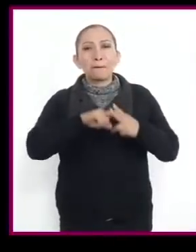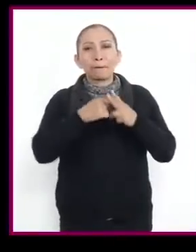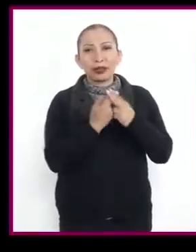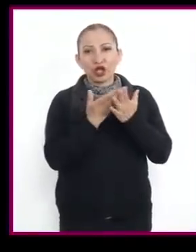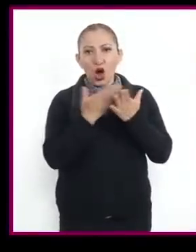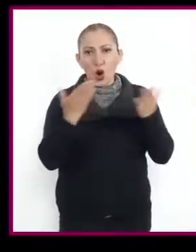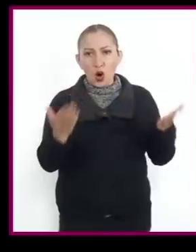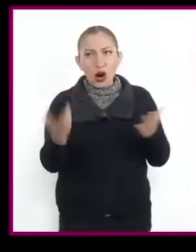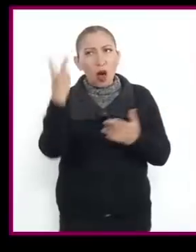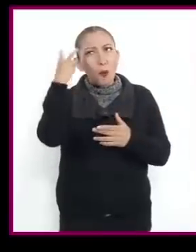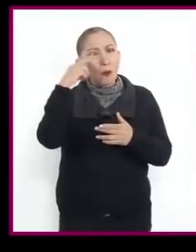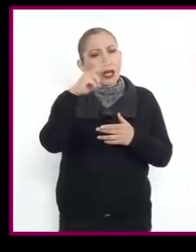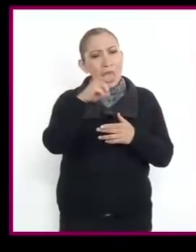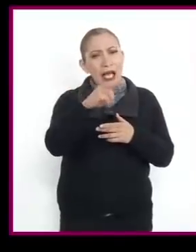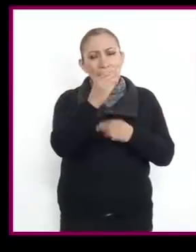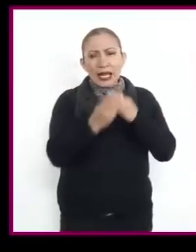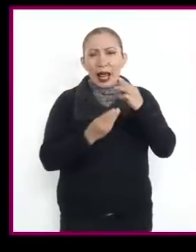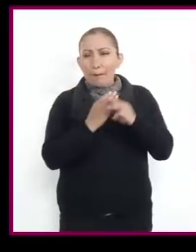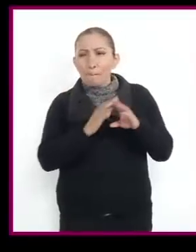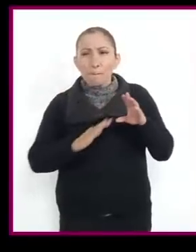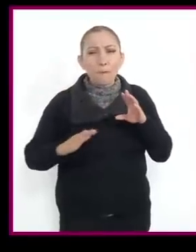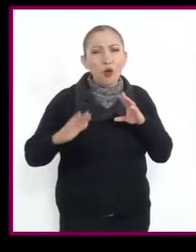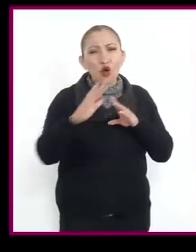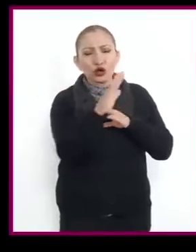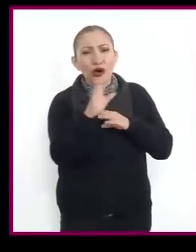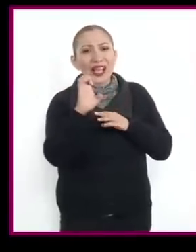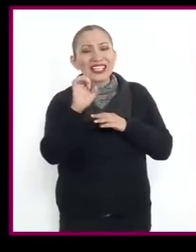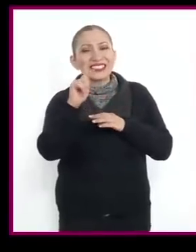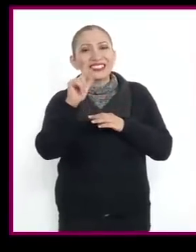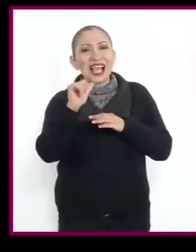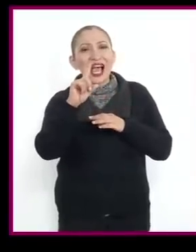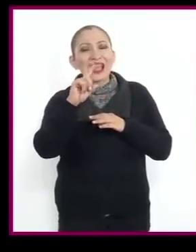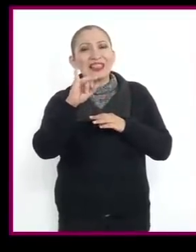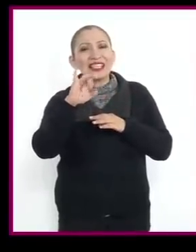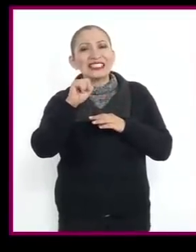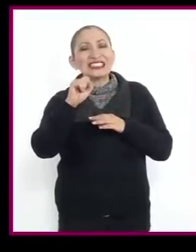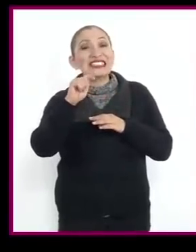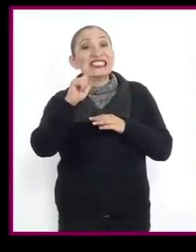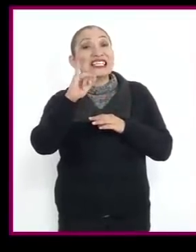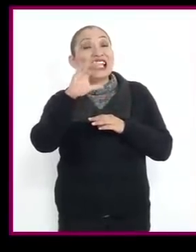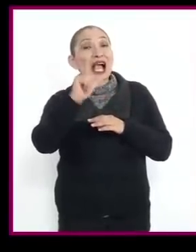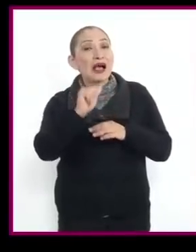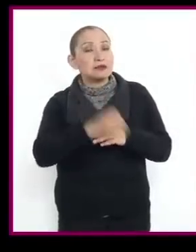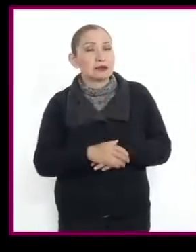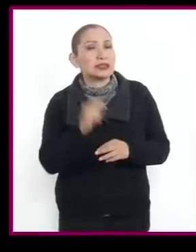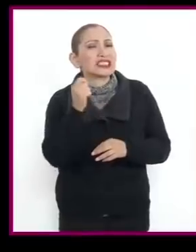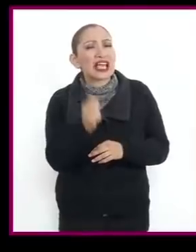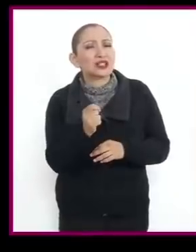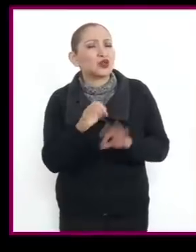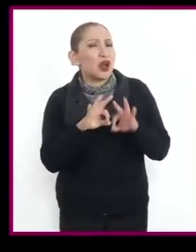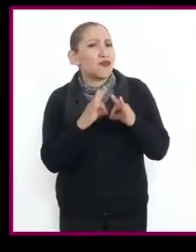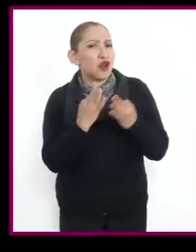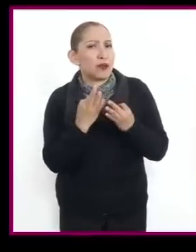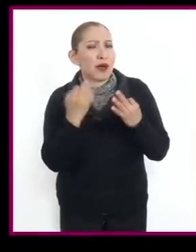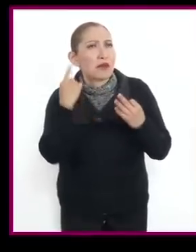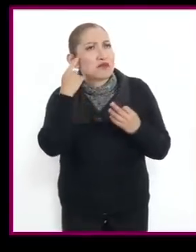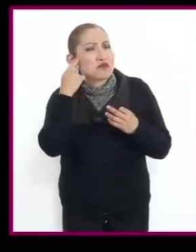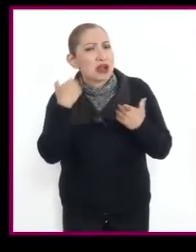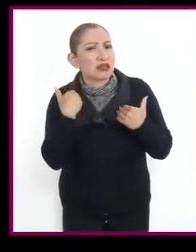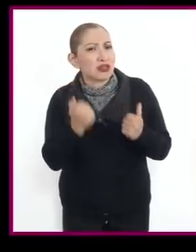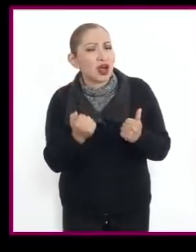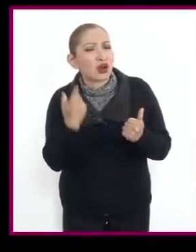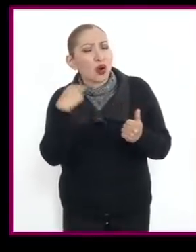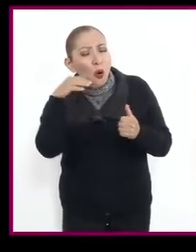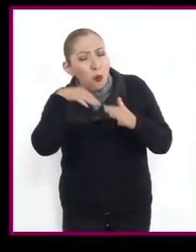Empezaremos ahora un viaje en el mundo de la estadística, que en realidad es una manera de entender o